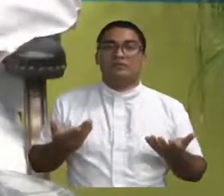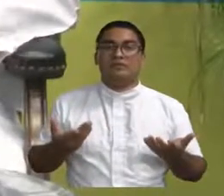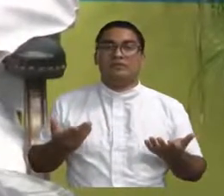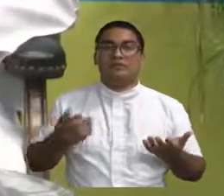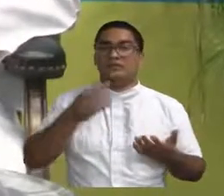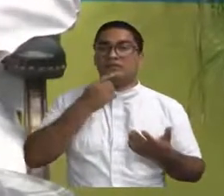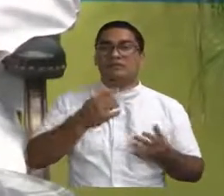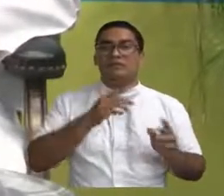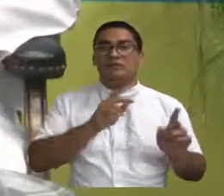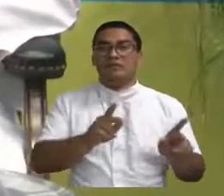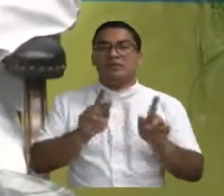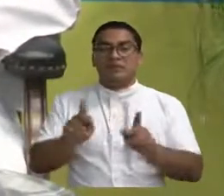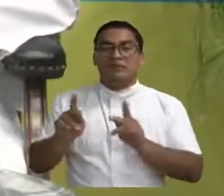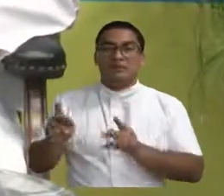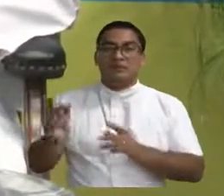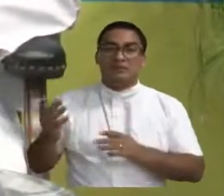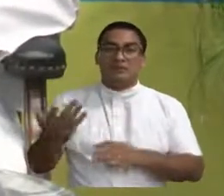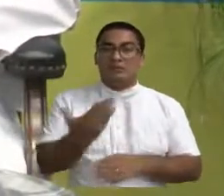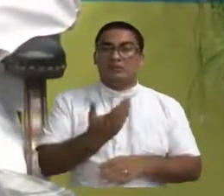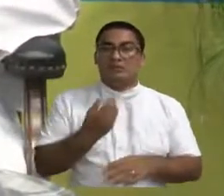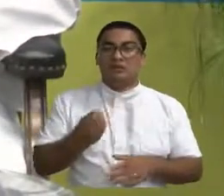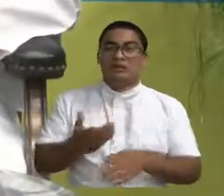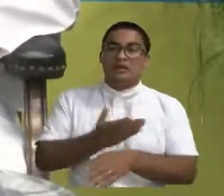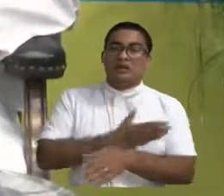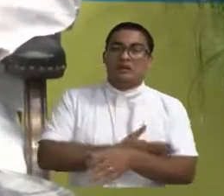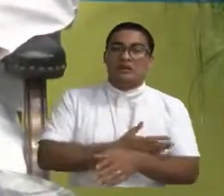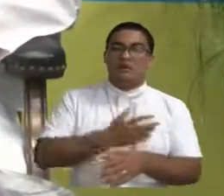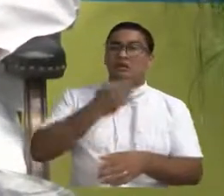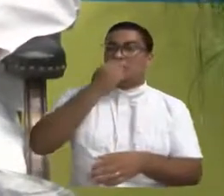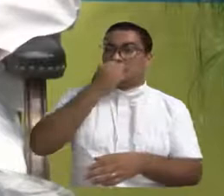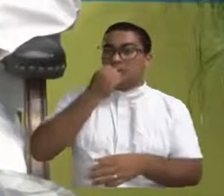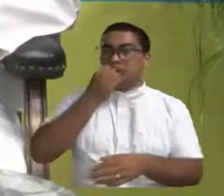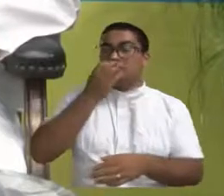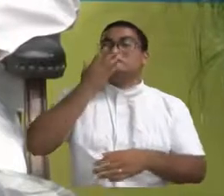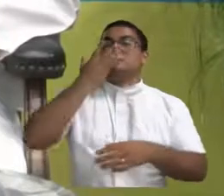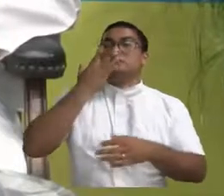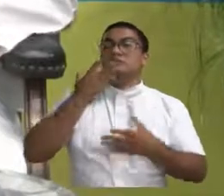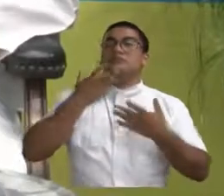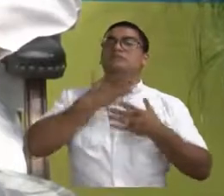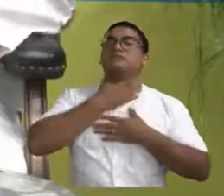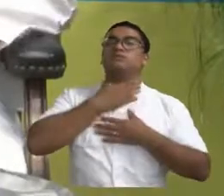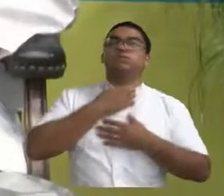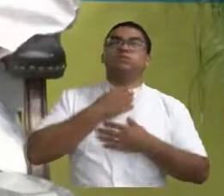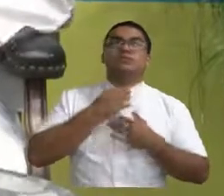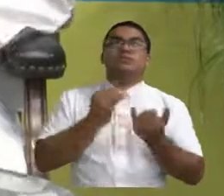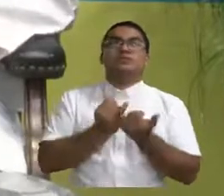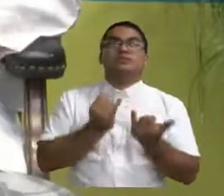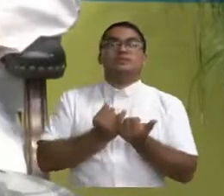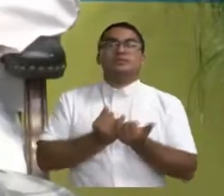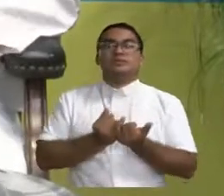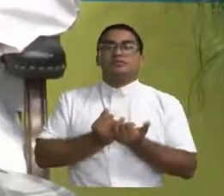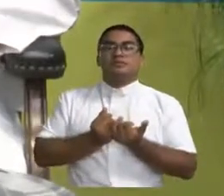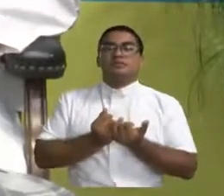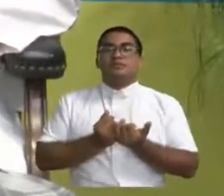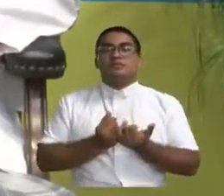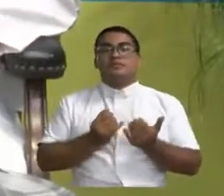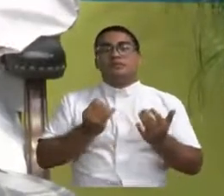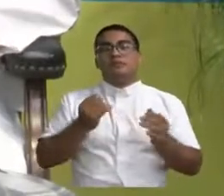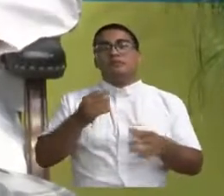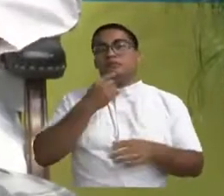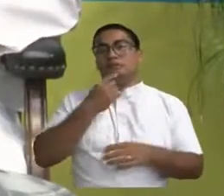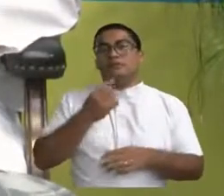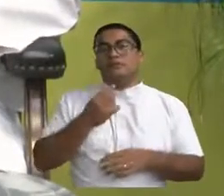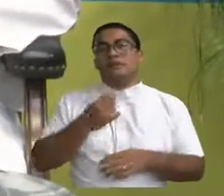persona, incluyéndome yo, si yo he hecho solución salina en mi nariz, voy a sentir que me estoy ahogando, como en una piscina. Es ni más ni menos, esa es la misma